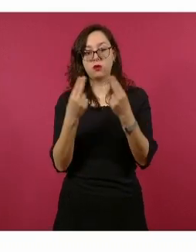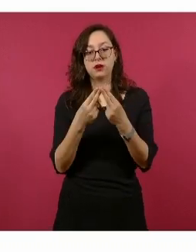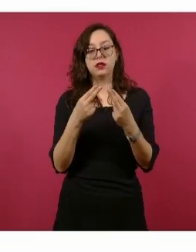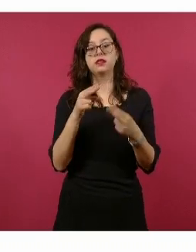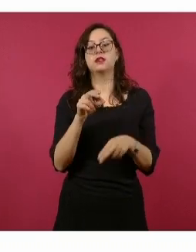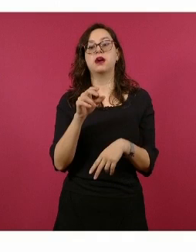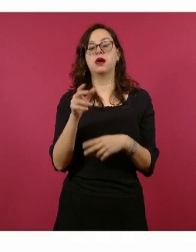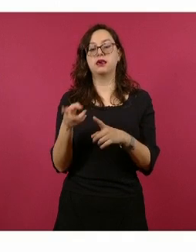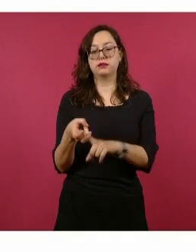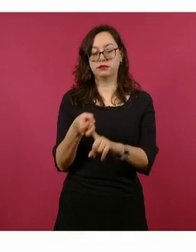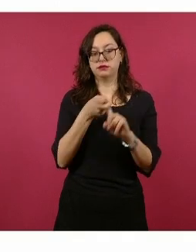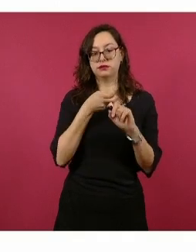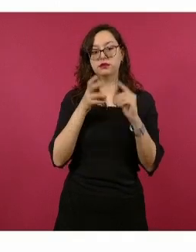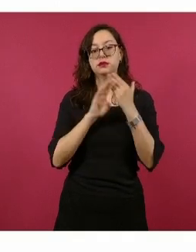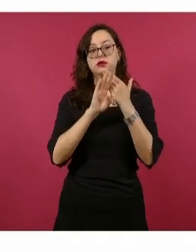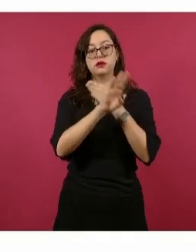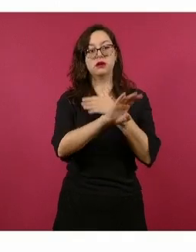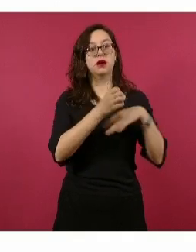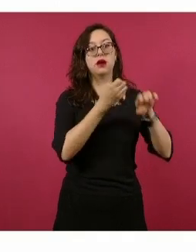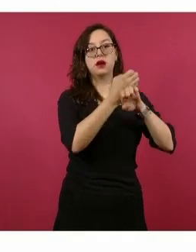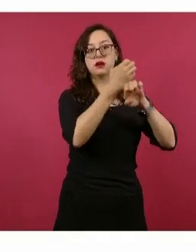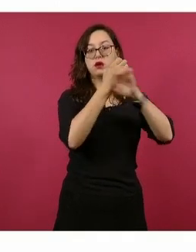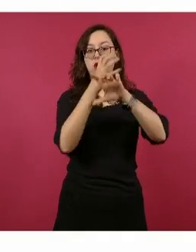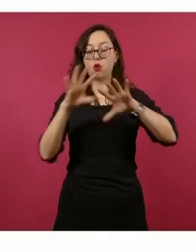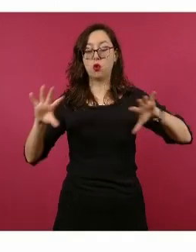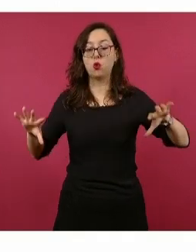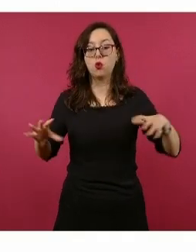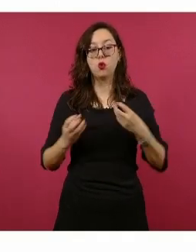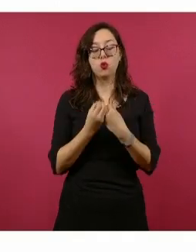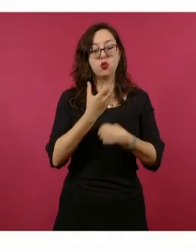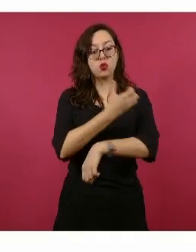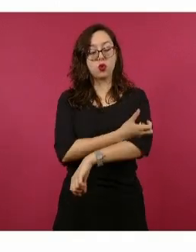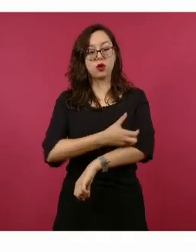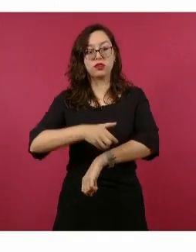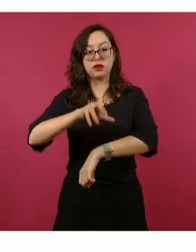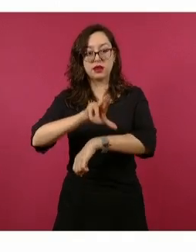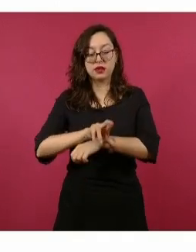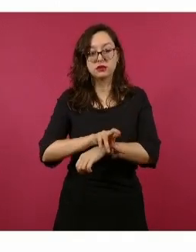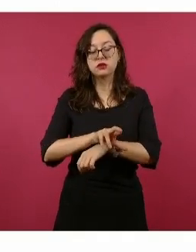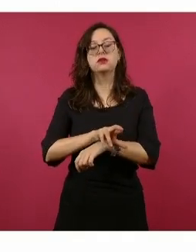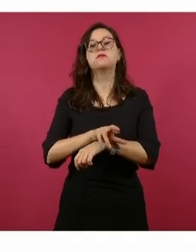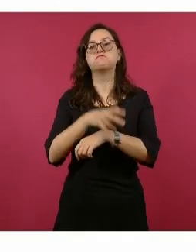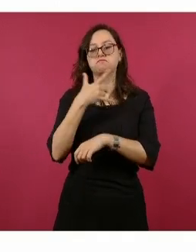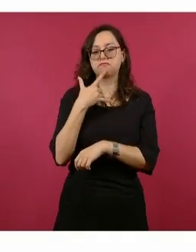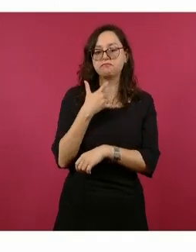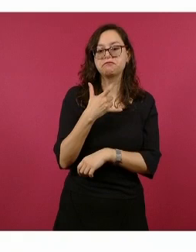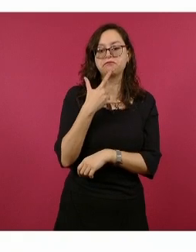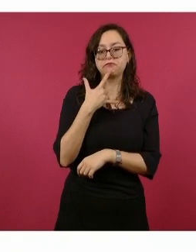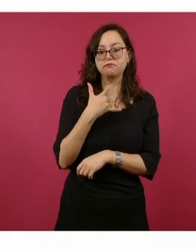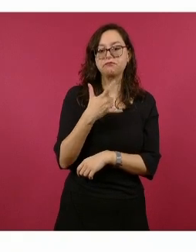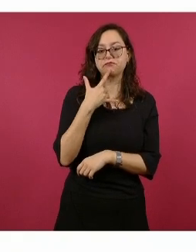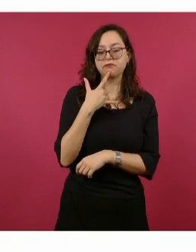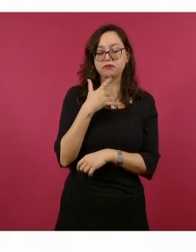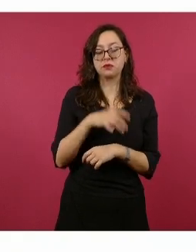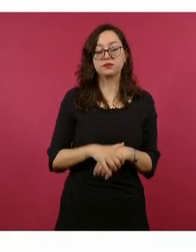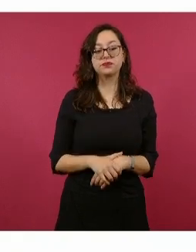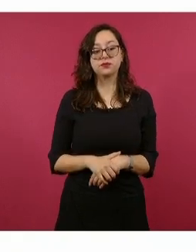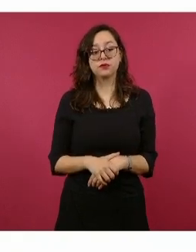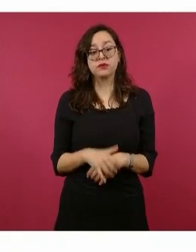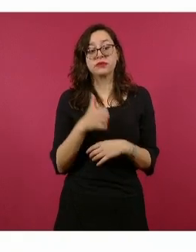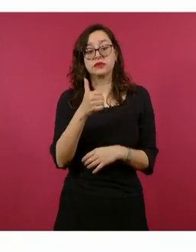fiscalías de los estados. Así, los resultados que se tienen son 6